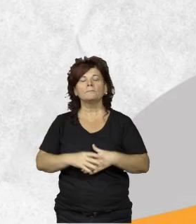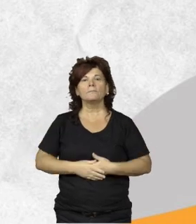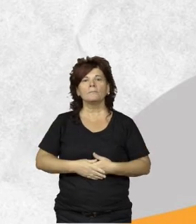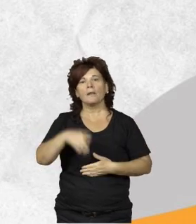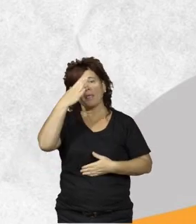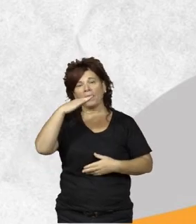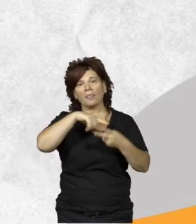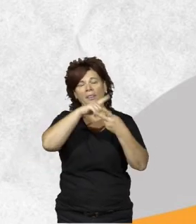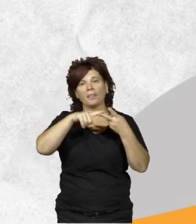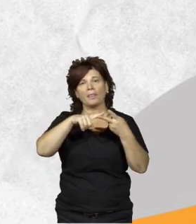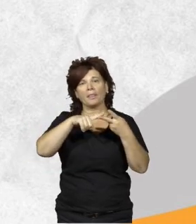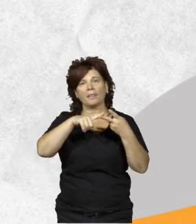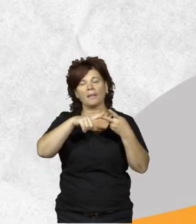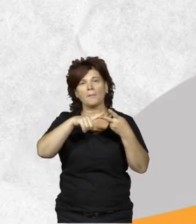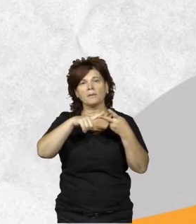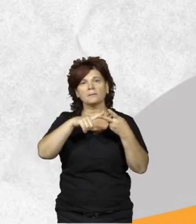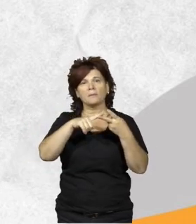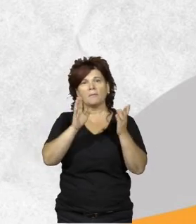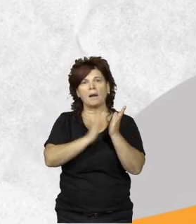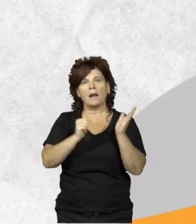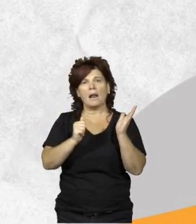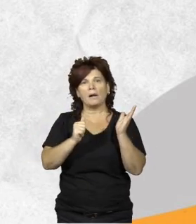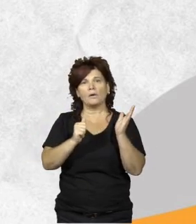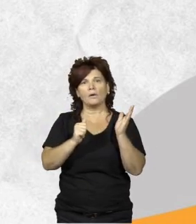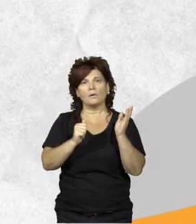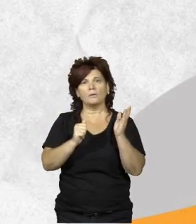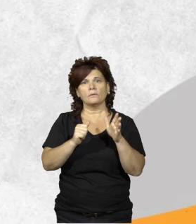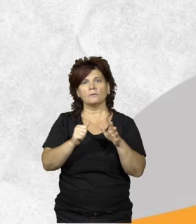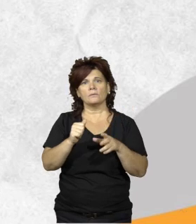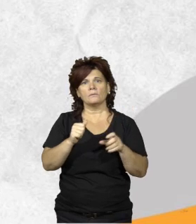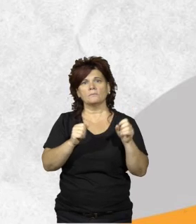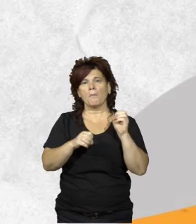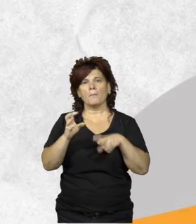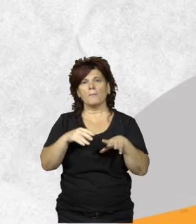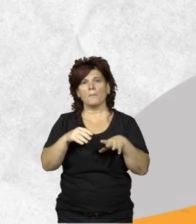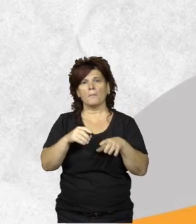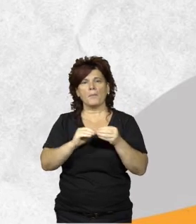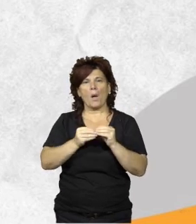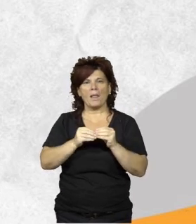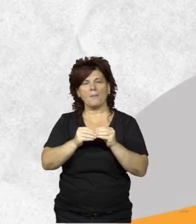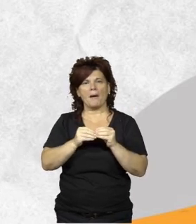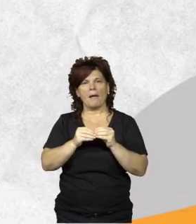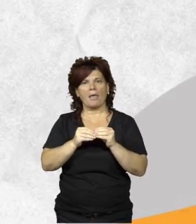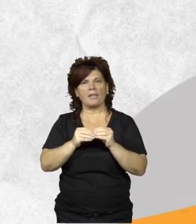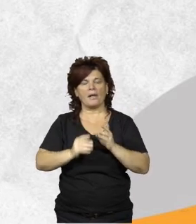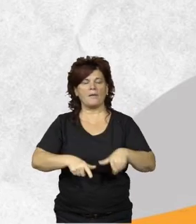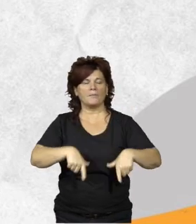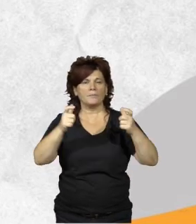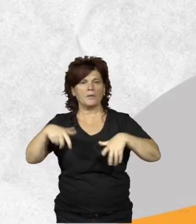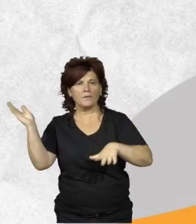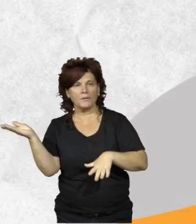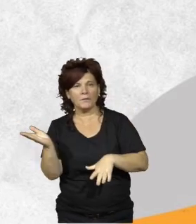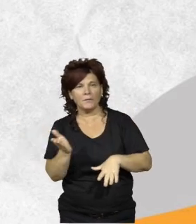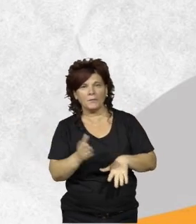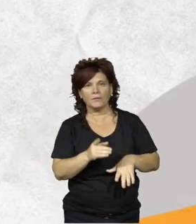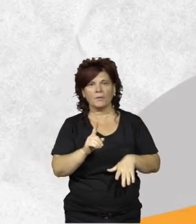Después, un plan forestal, más árboles, más vidas. Bueno, justamente como una de las problemáticas es la deforestación, lo que se está llevando a cabo es tratar de llegar a